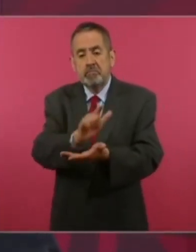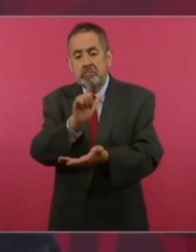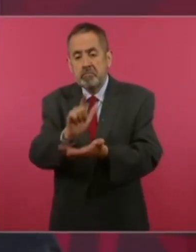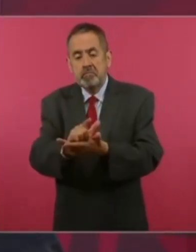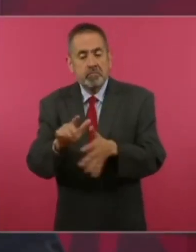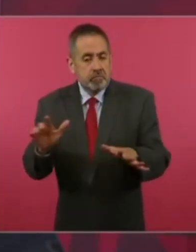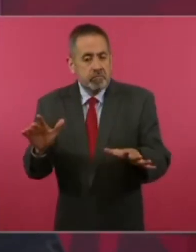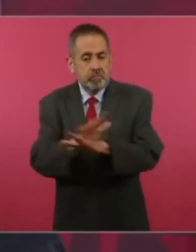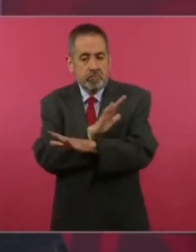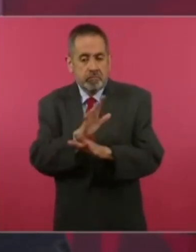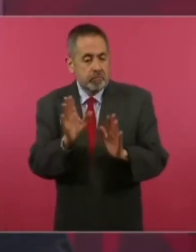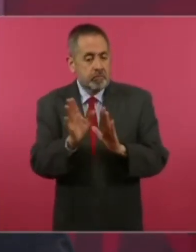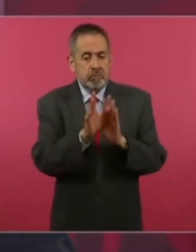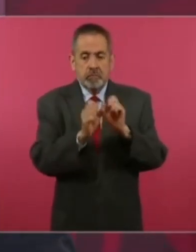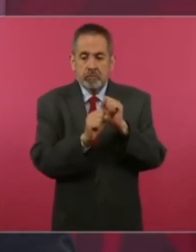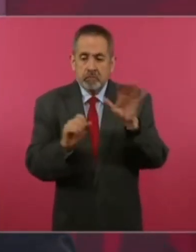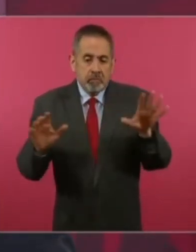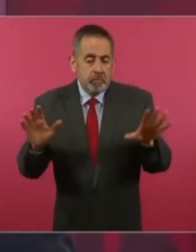a la Constitución